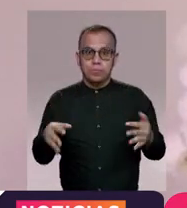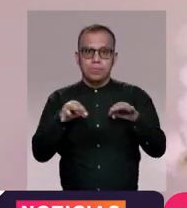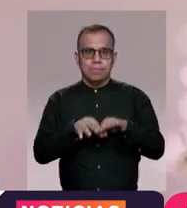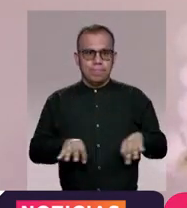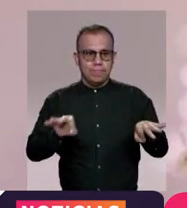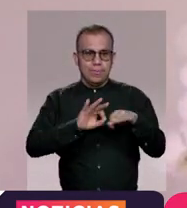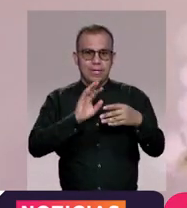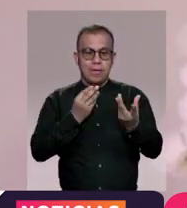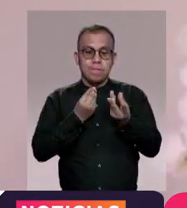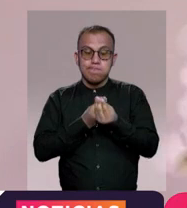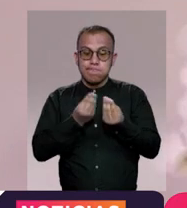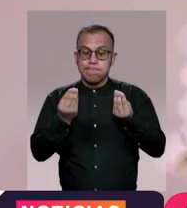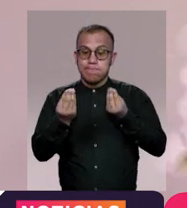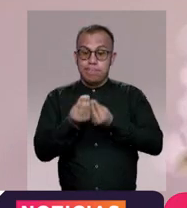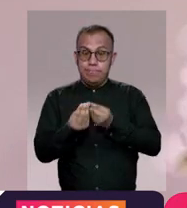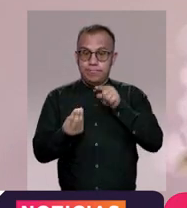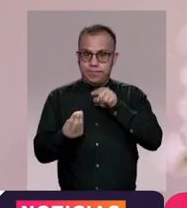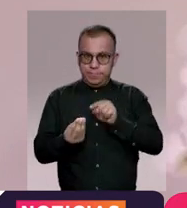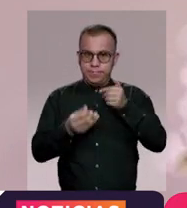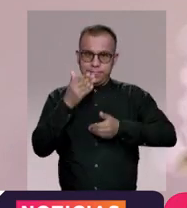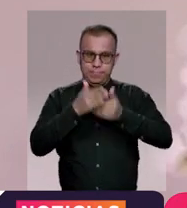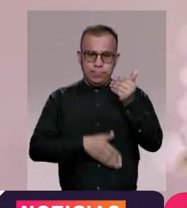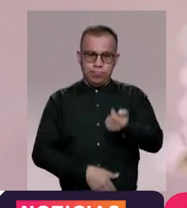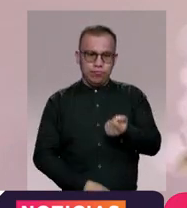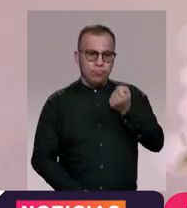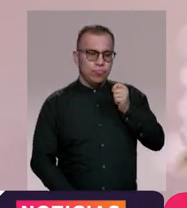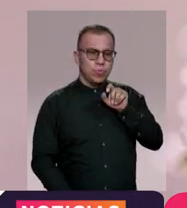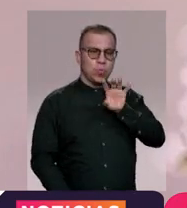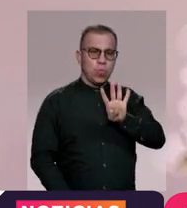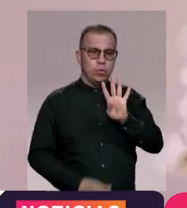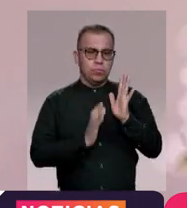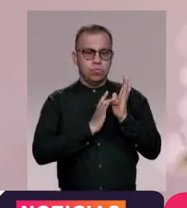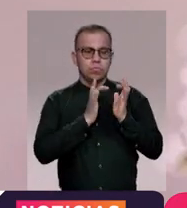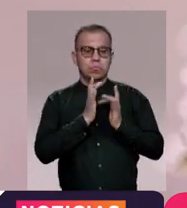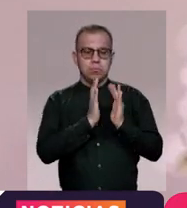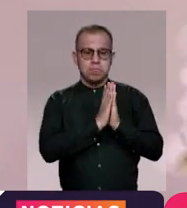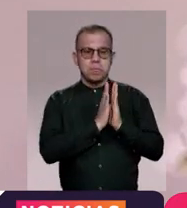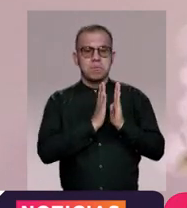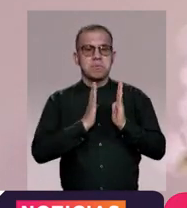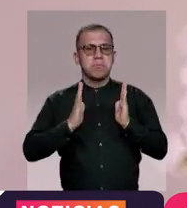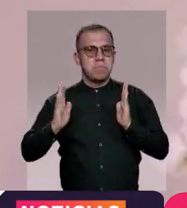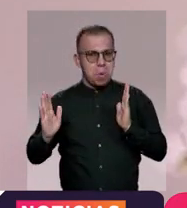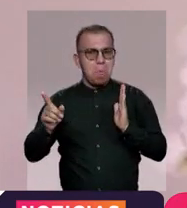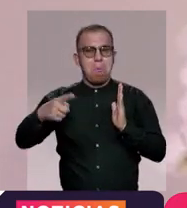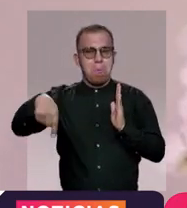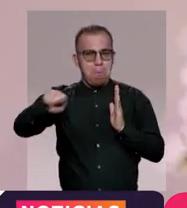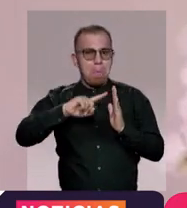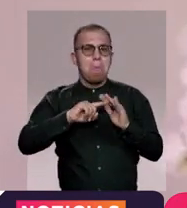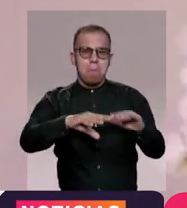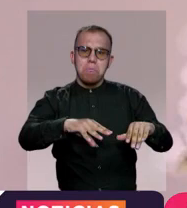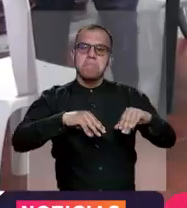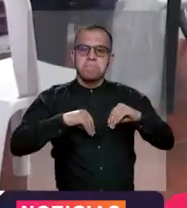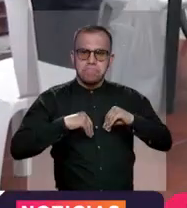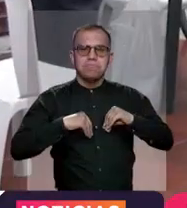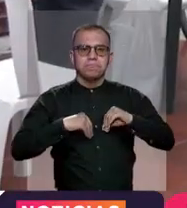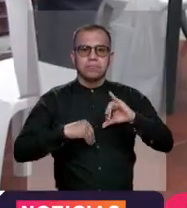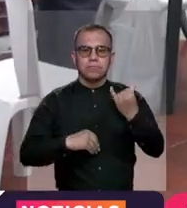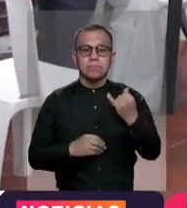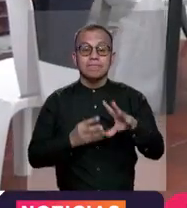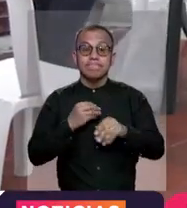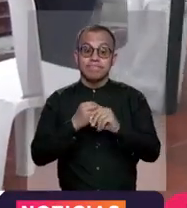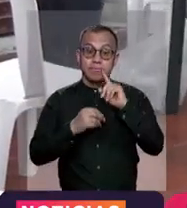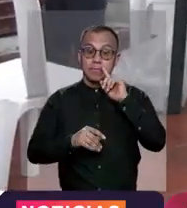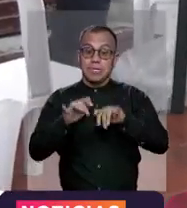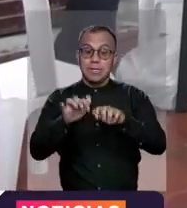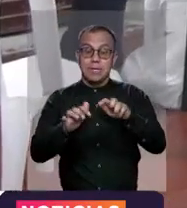medida de pico y cédula que iniciamos el pasado 4 de abril ha tenido una muy buena recepción por parte de la población. La Secretaría